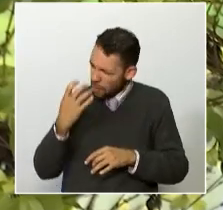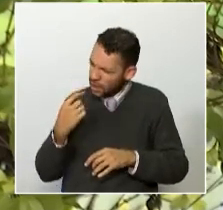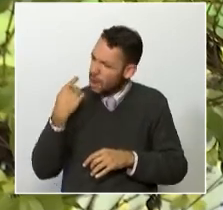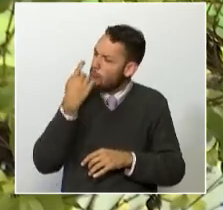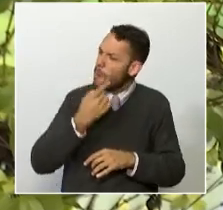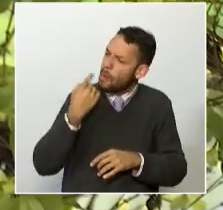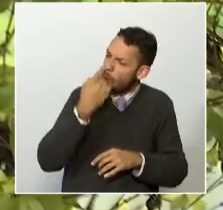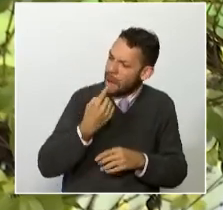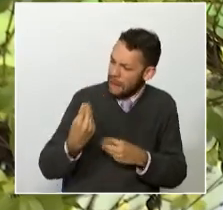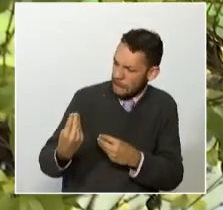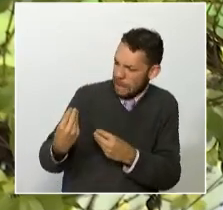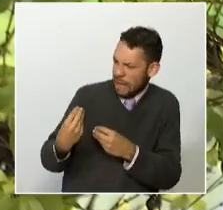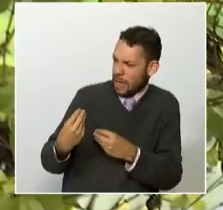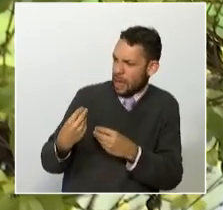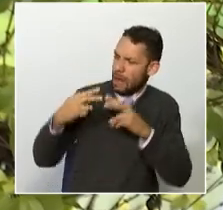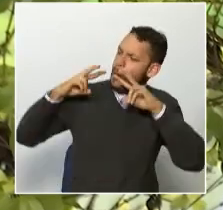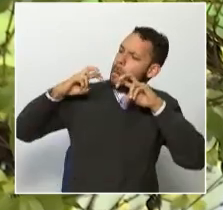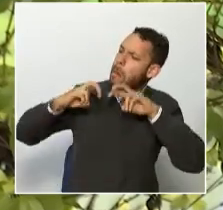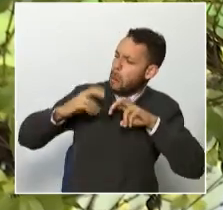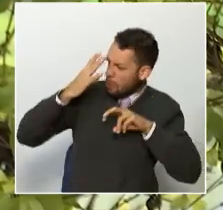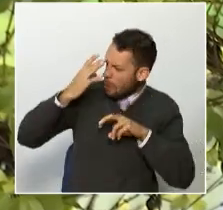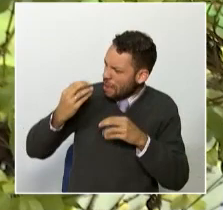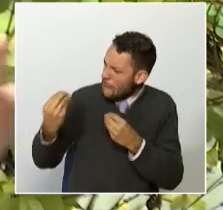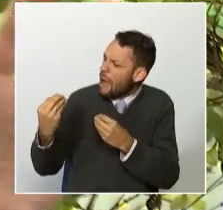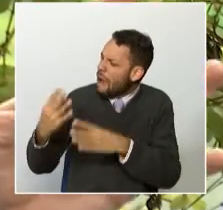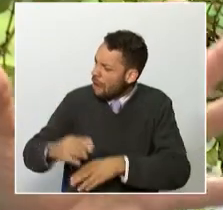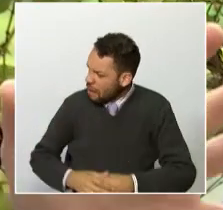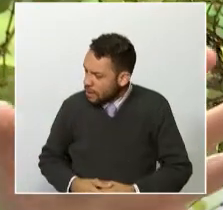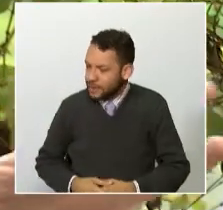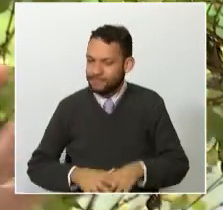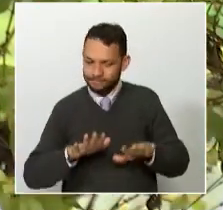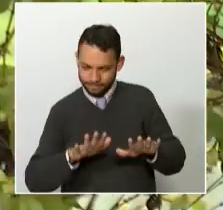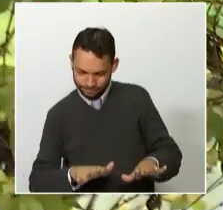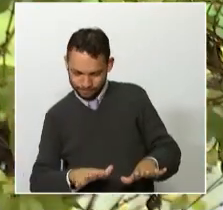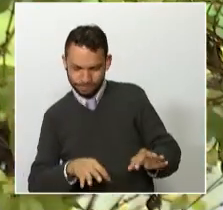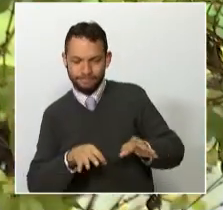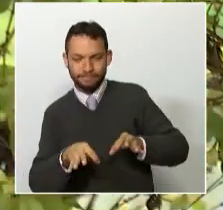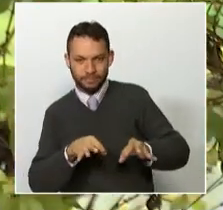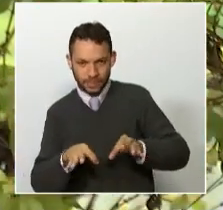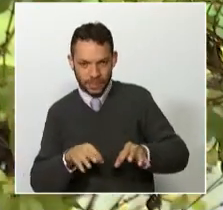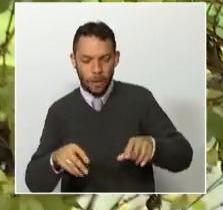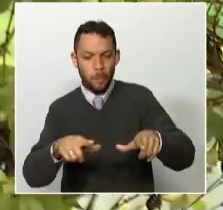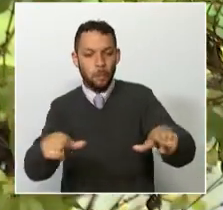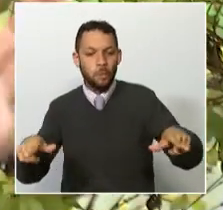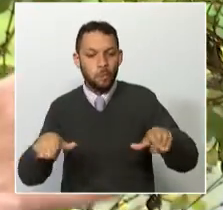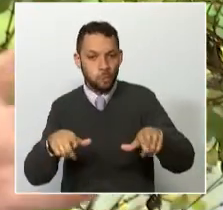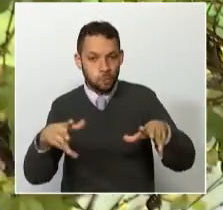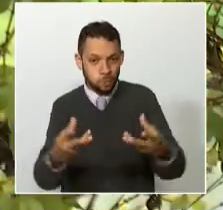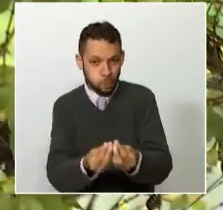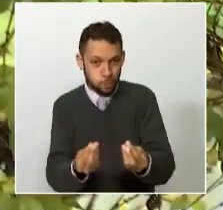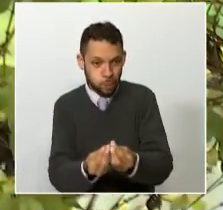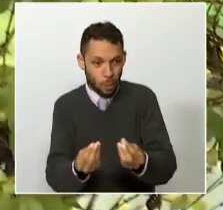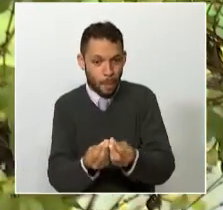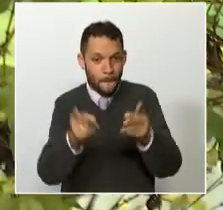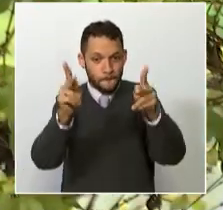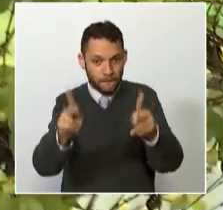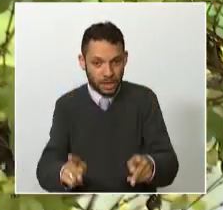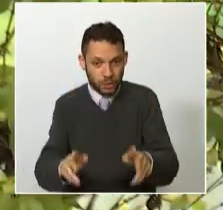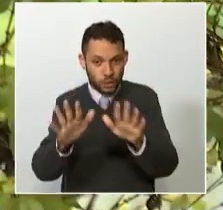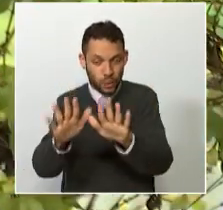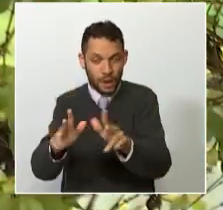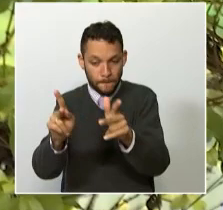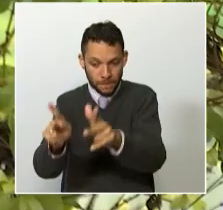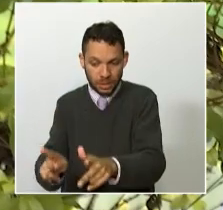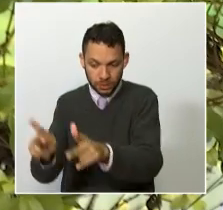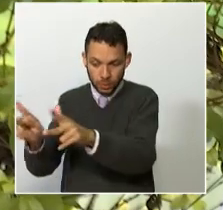qué papel juega una odontóloga ahí? Por eso estoy acá en un conjunto digamos, de pacientes y